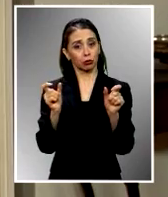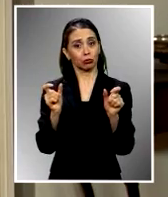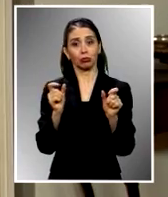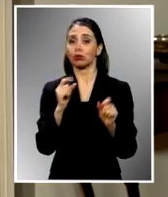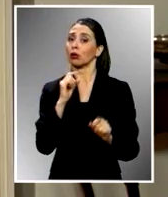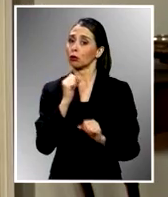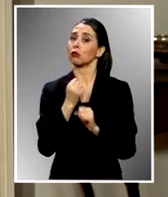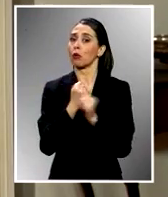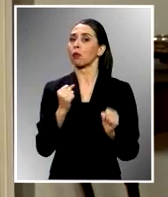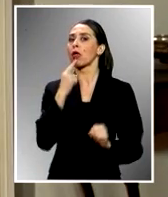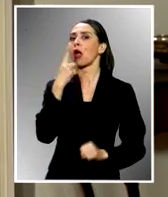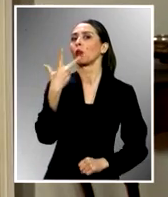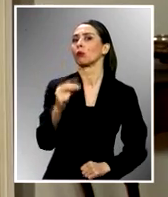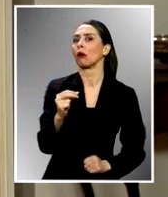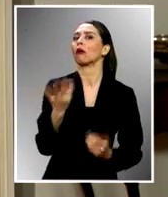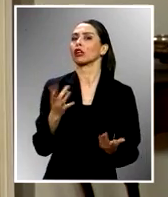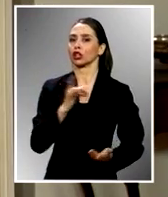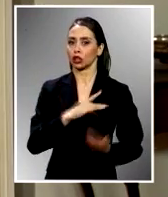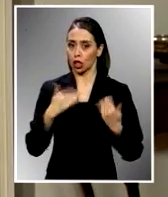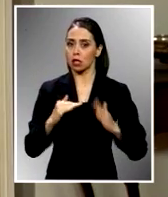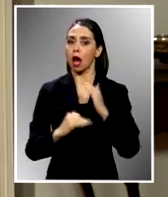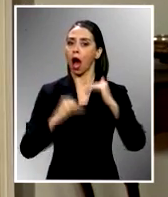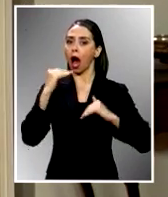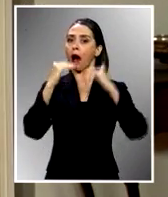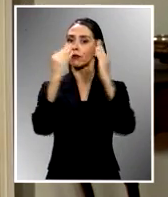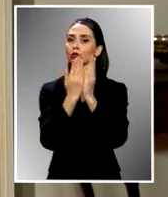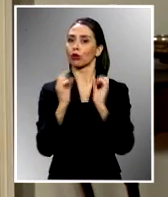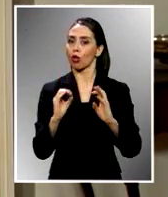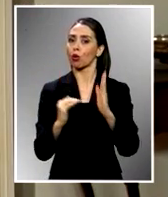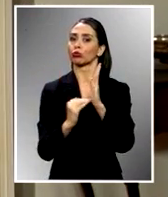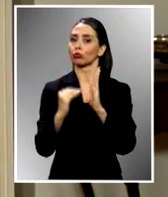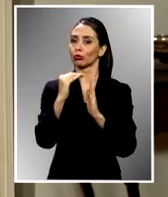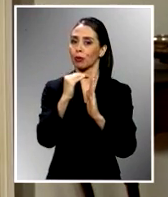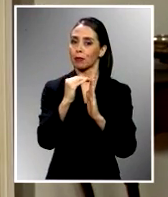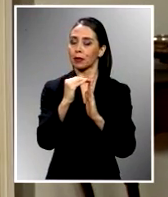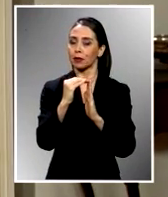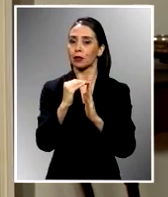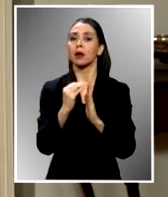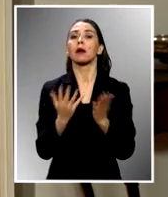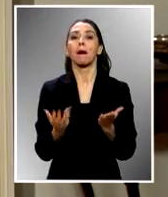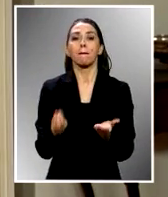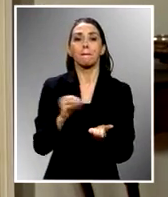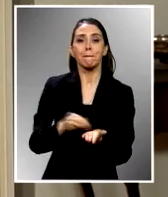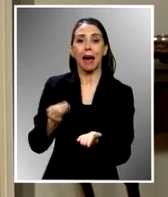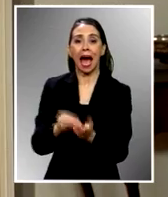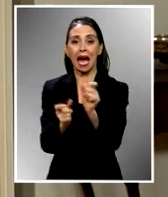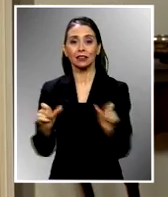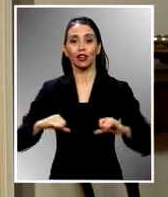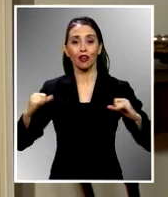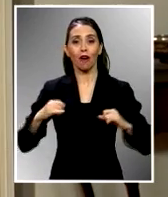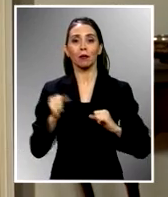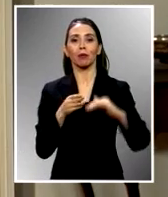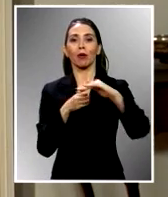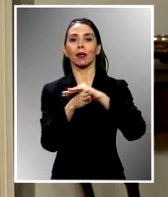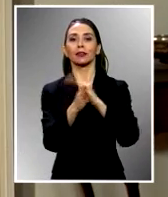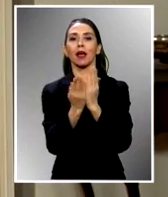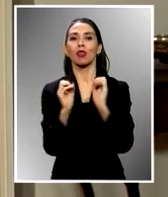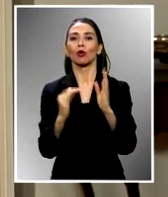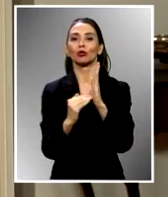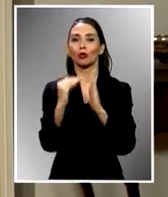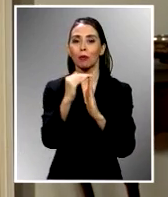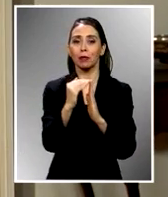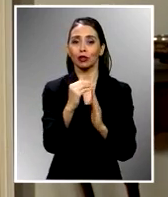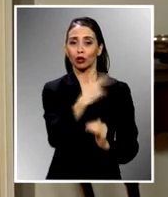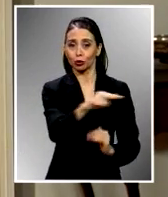los avances que ha tenido el país en educación superior especialmente en hacer que más jóvenes accedan a ella en sus